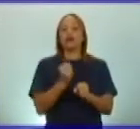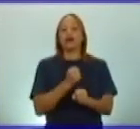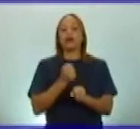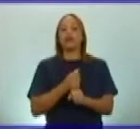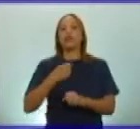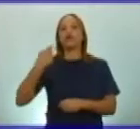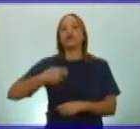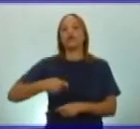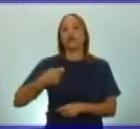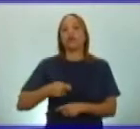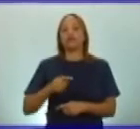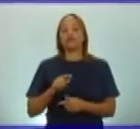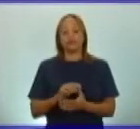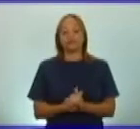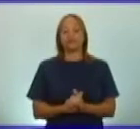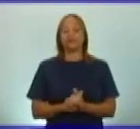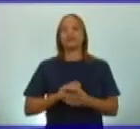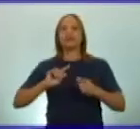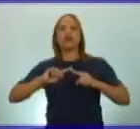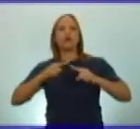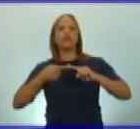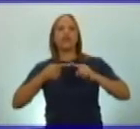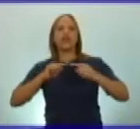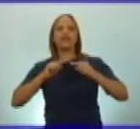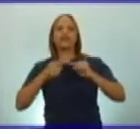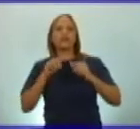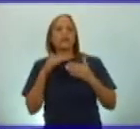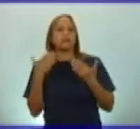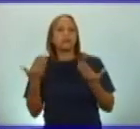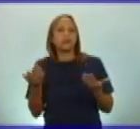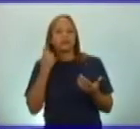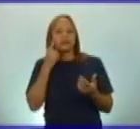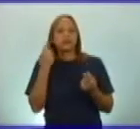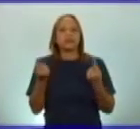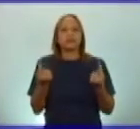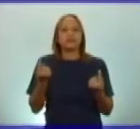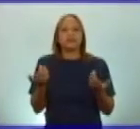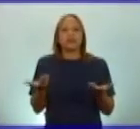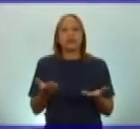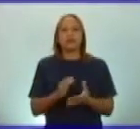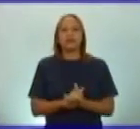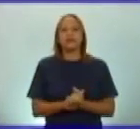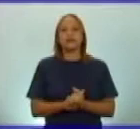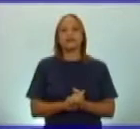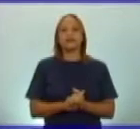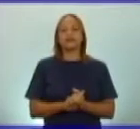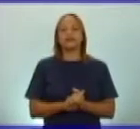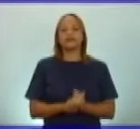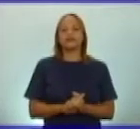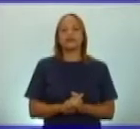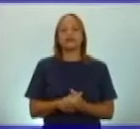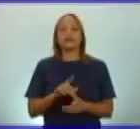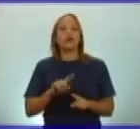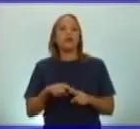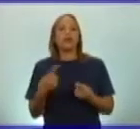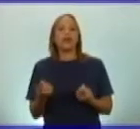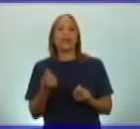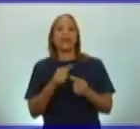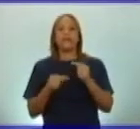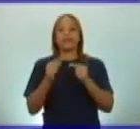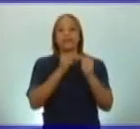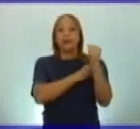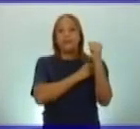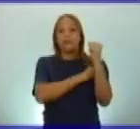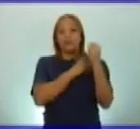qué contradicción se ve en esto, y quiero que ustedes lo vean en las medidas que resuelvan las actividades. ¿Cómo es posible que la principal